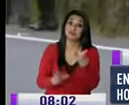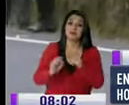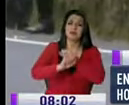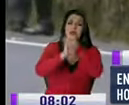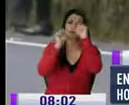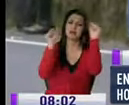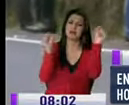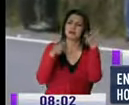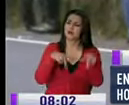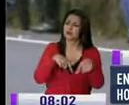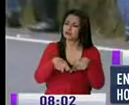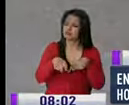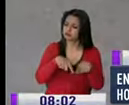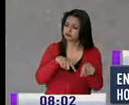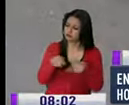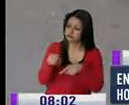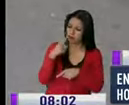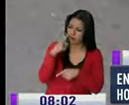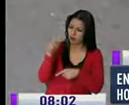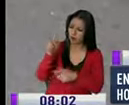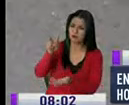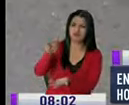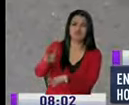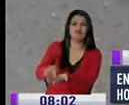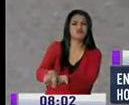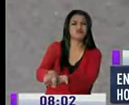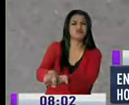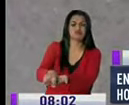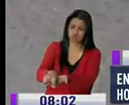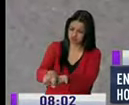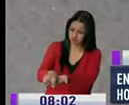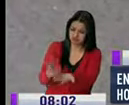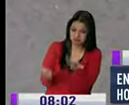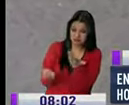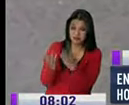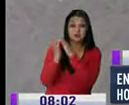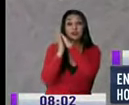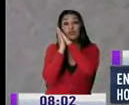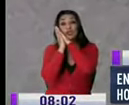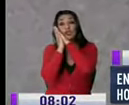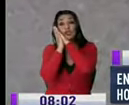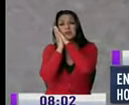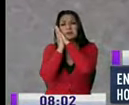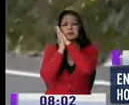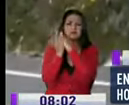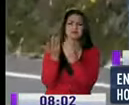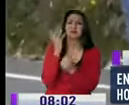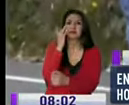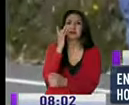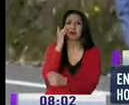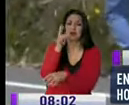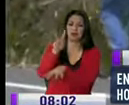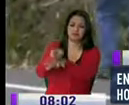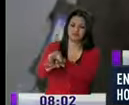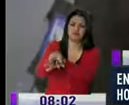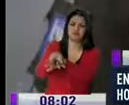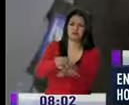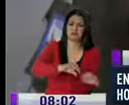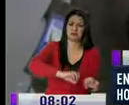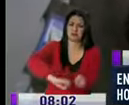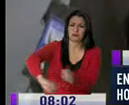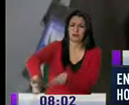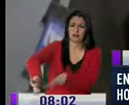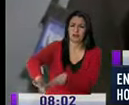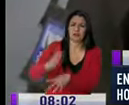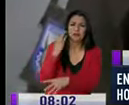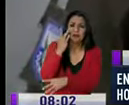la atención que un hombre estaba como dormido en la cuneta. Resultaba extraño que se haya quedado boca abajo y en un lugar desolado. Y lo